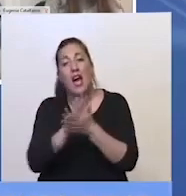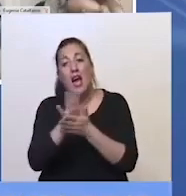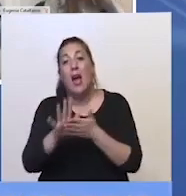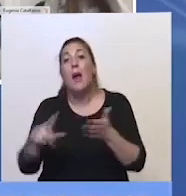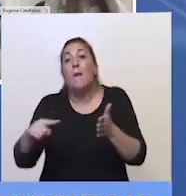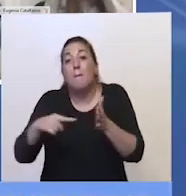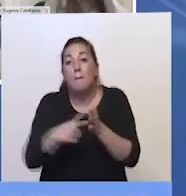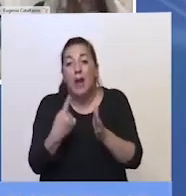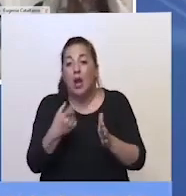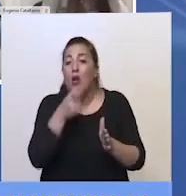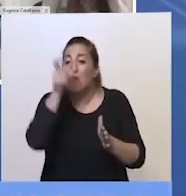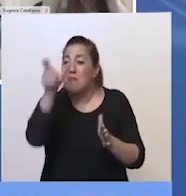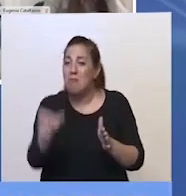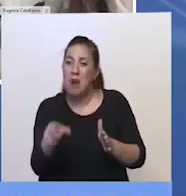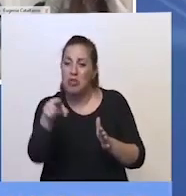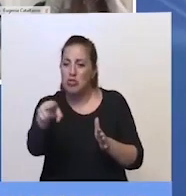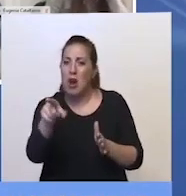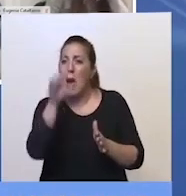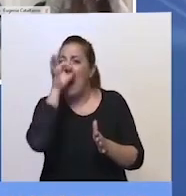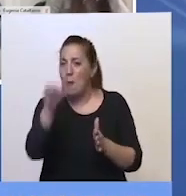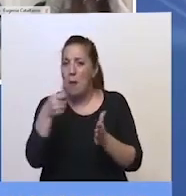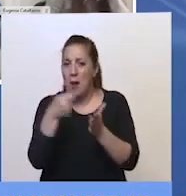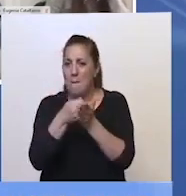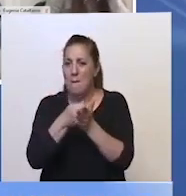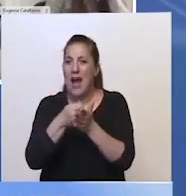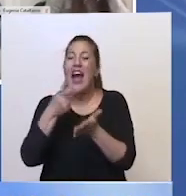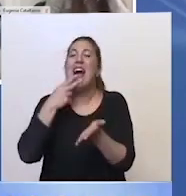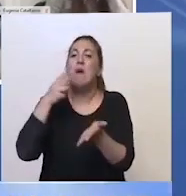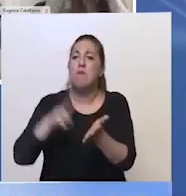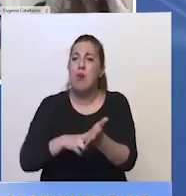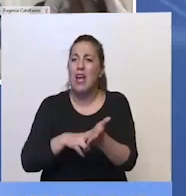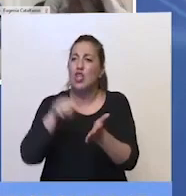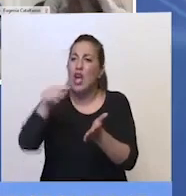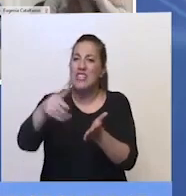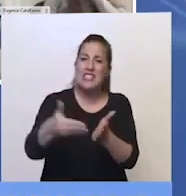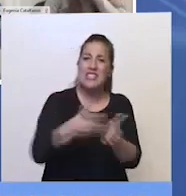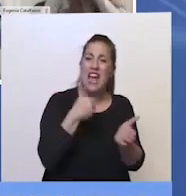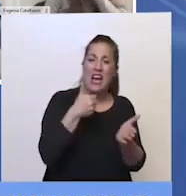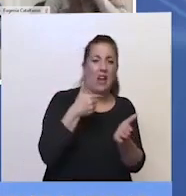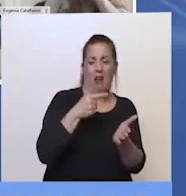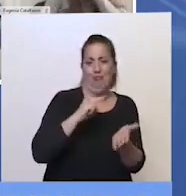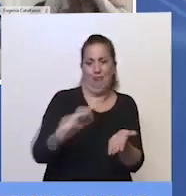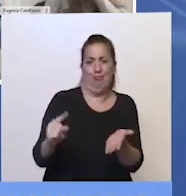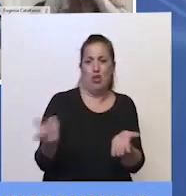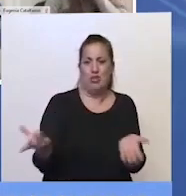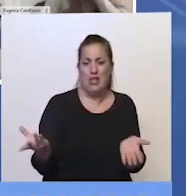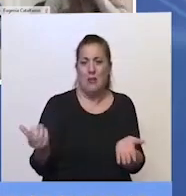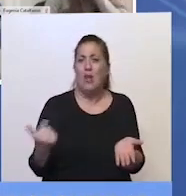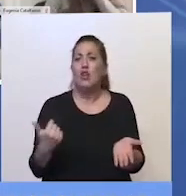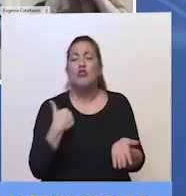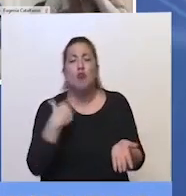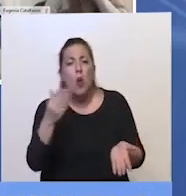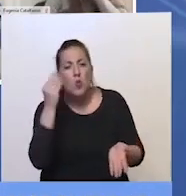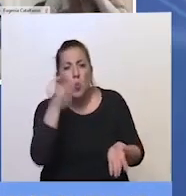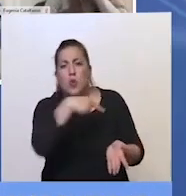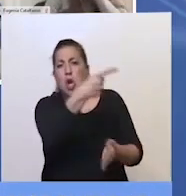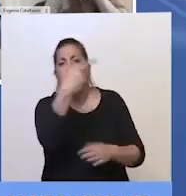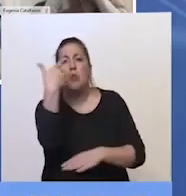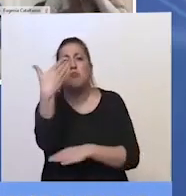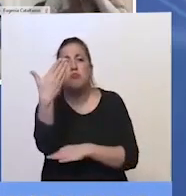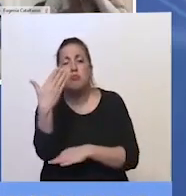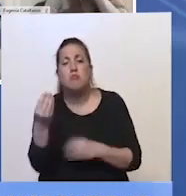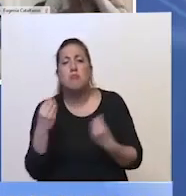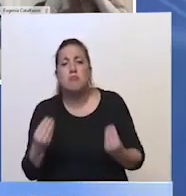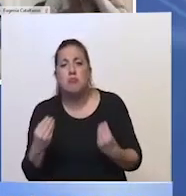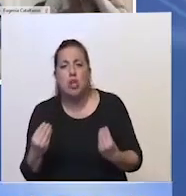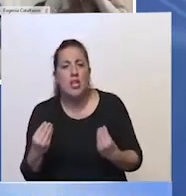eximir al que no está alcanzado es imposible. Es decir, plantear lo que yo escuché recién de los preopinantes. ¿Por qué no le eximimos